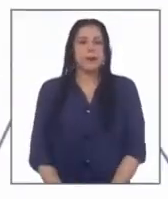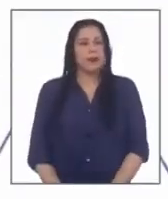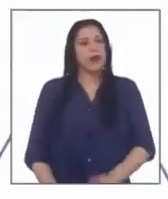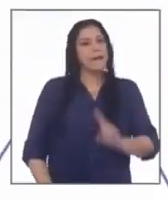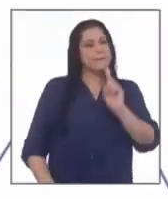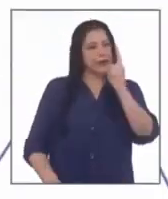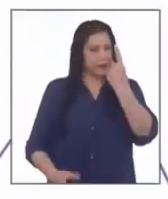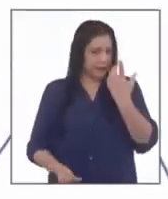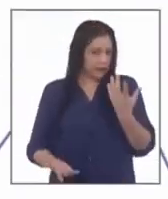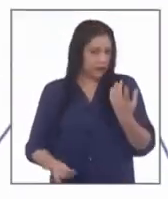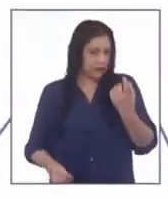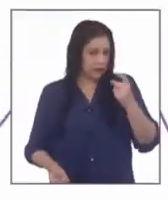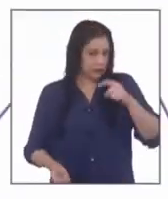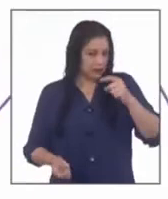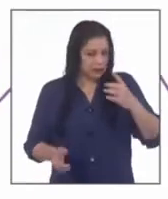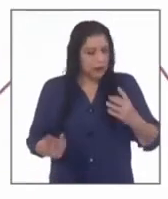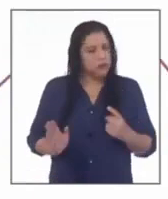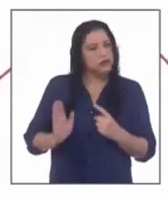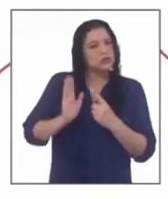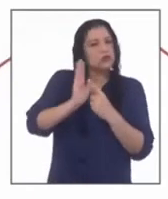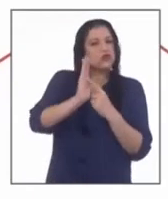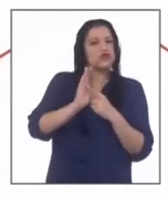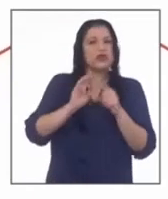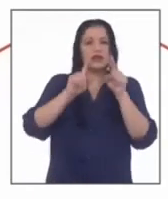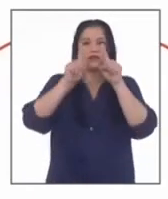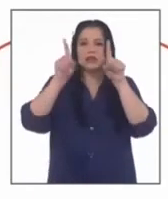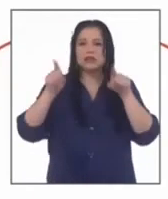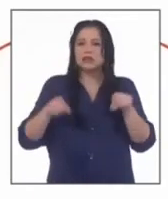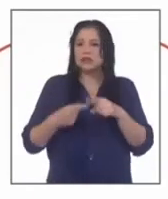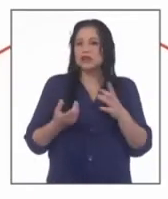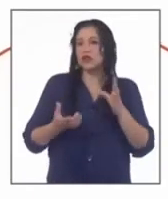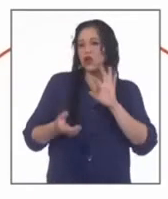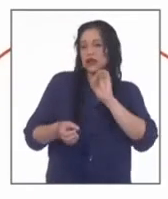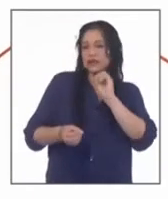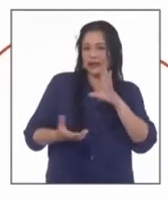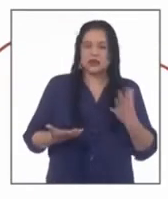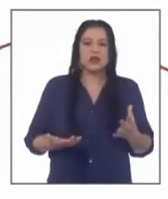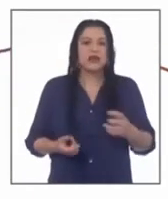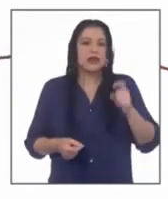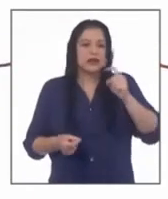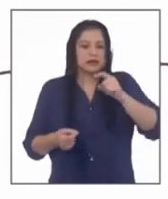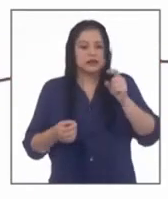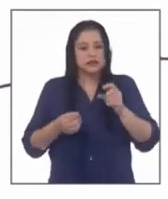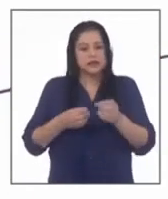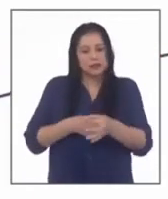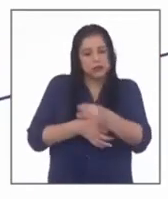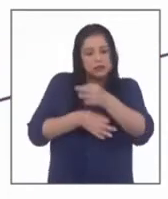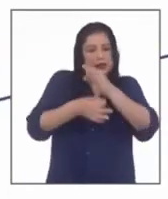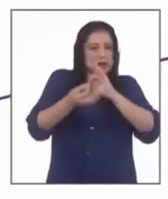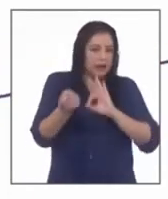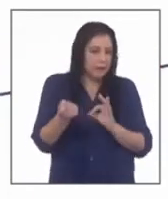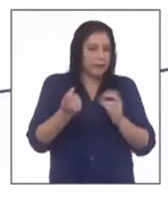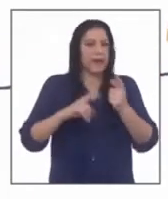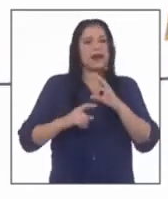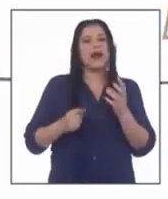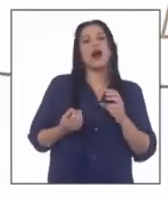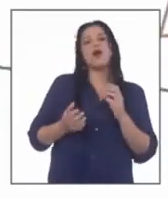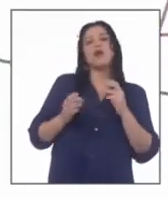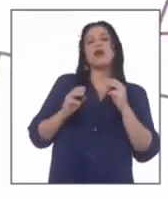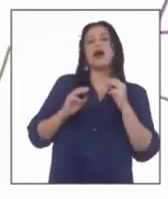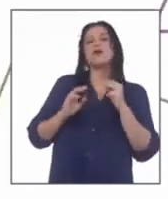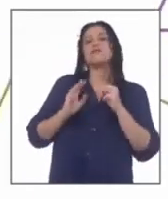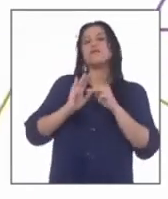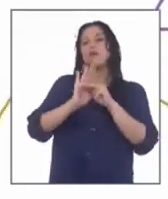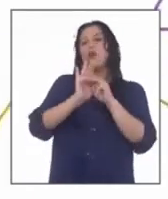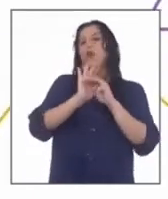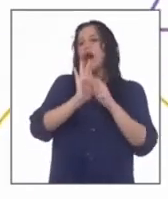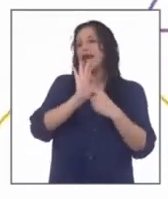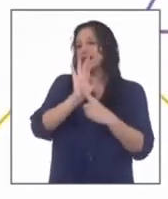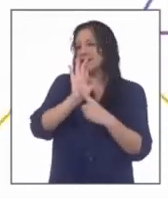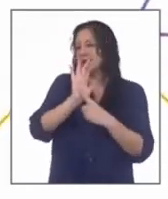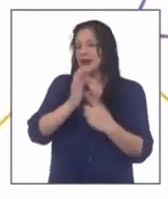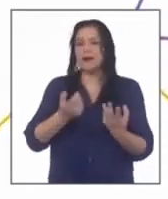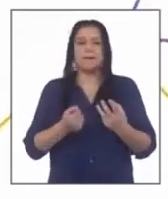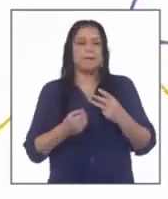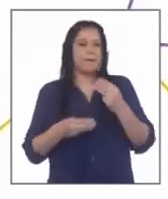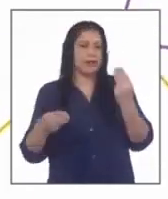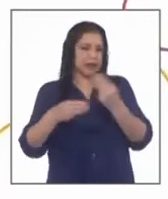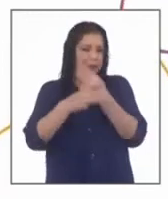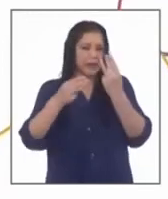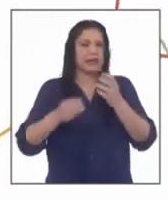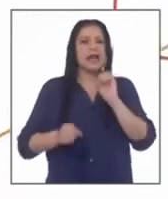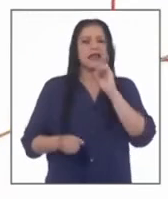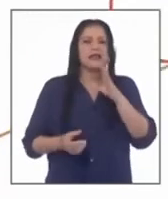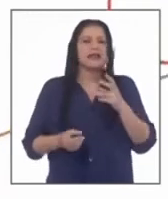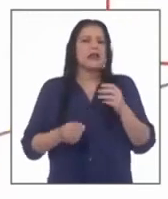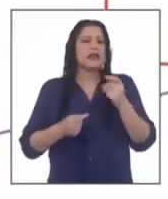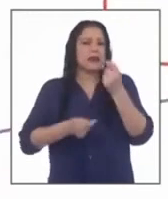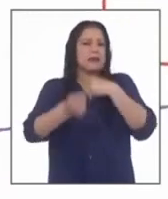En primer lugar, debemos expresar en intervalos el enunciado. Es decir, debemos traducir el enunciado a una expresión matemática. Dice que ha vendido más